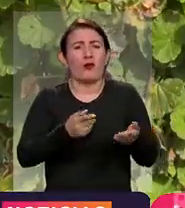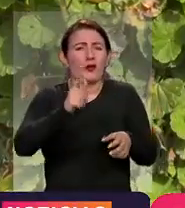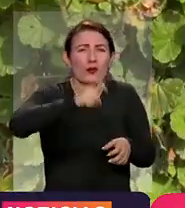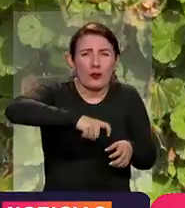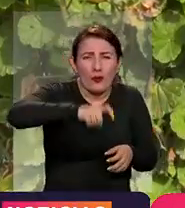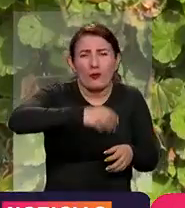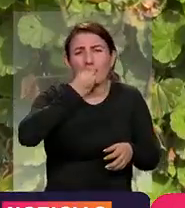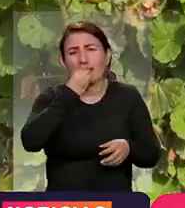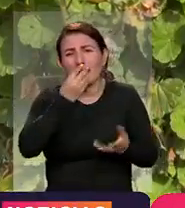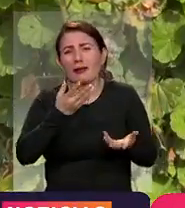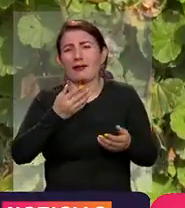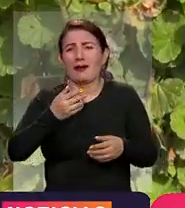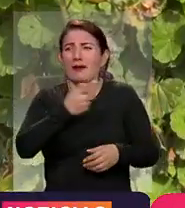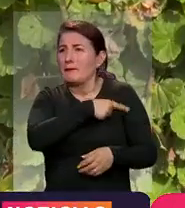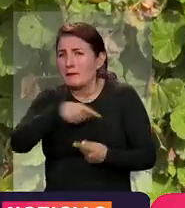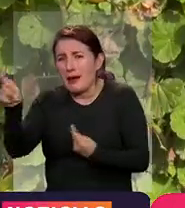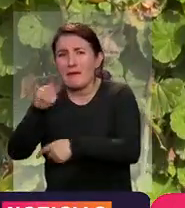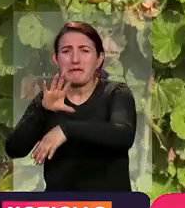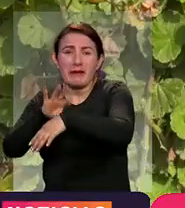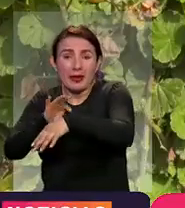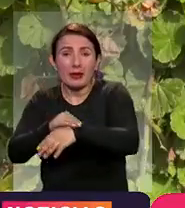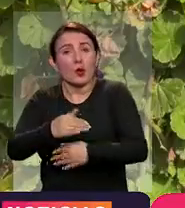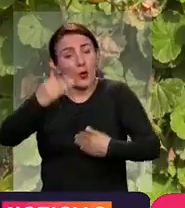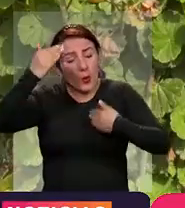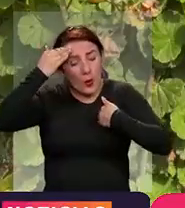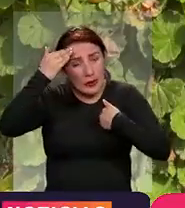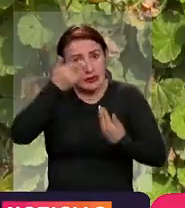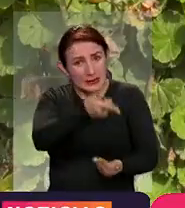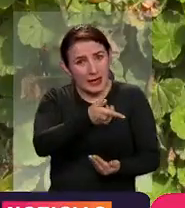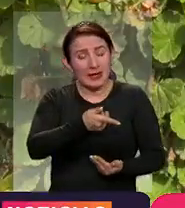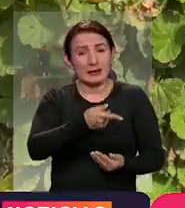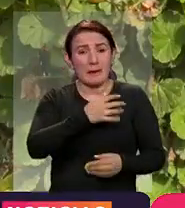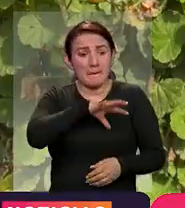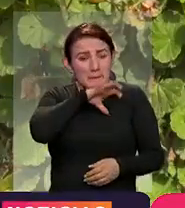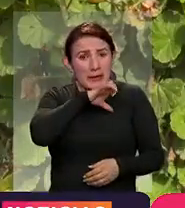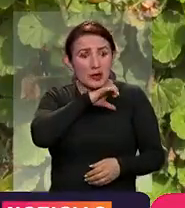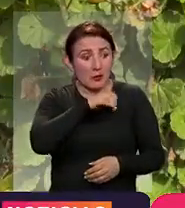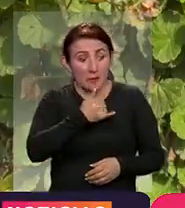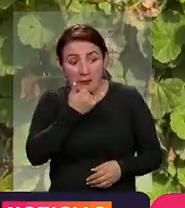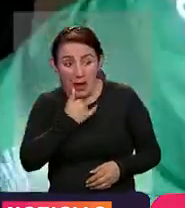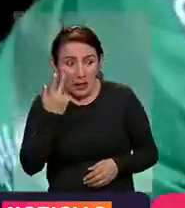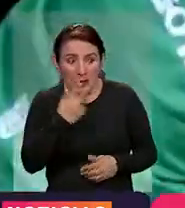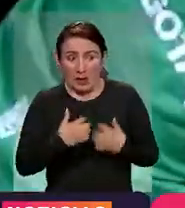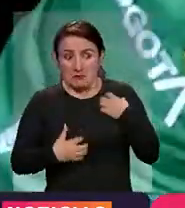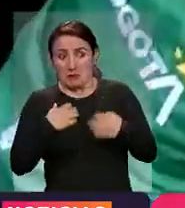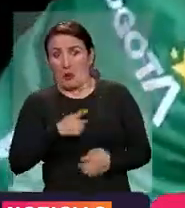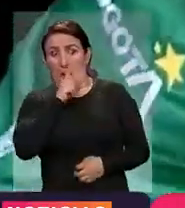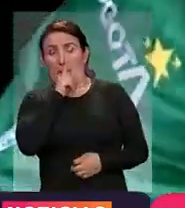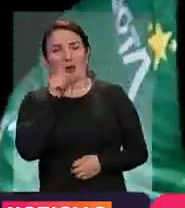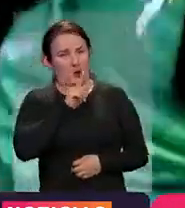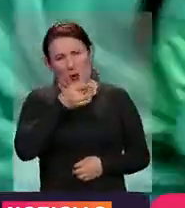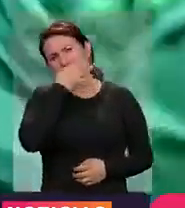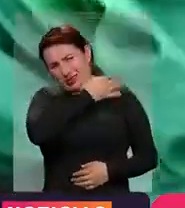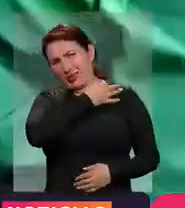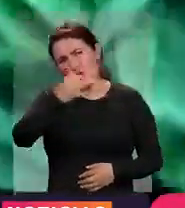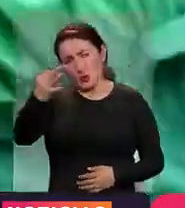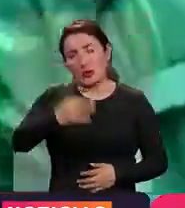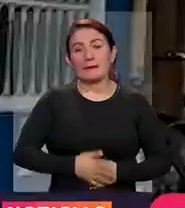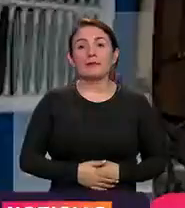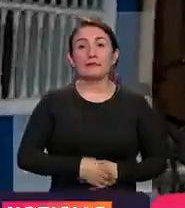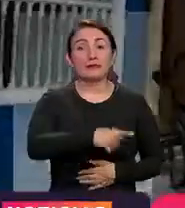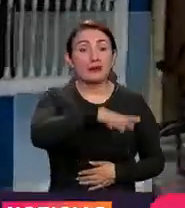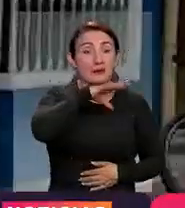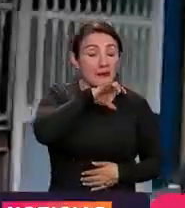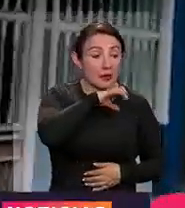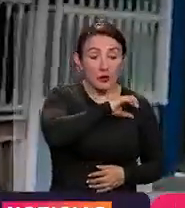comida, necesitan veterinario. Entonces, a concientizarnos en eso y más que todo también a denunciar, a no dar miedo. El instituto informó que los caninos